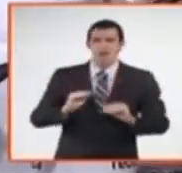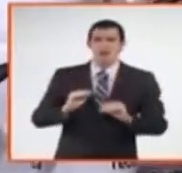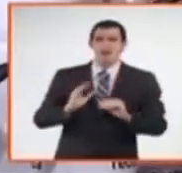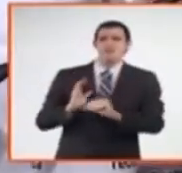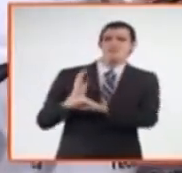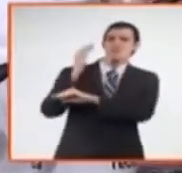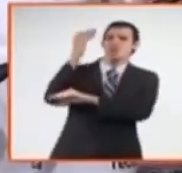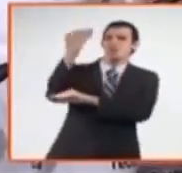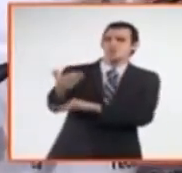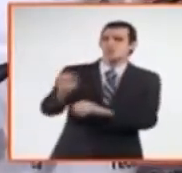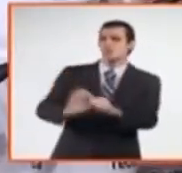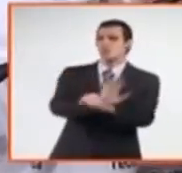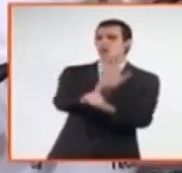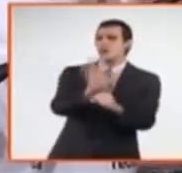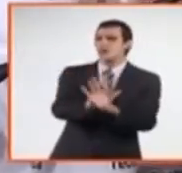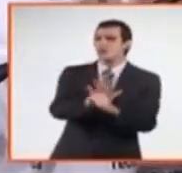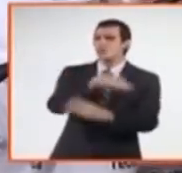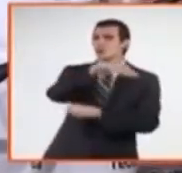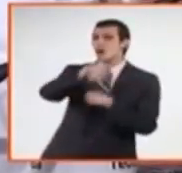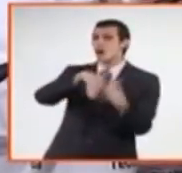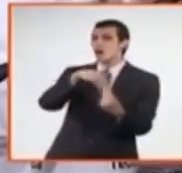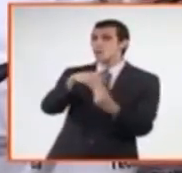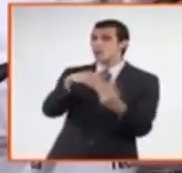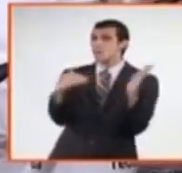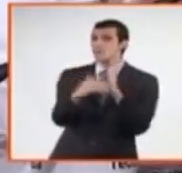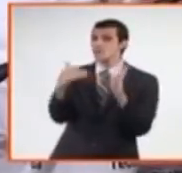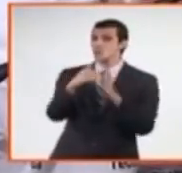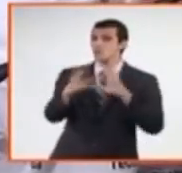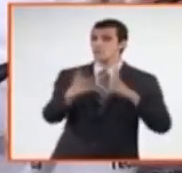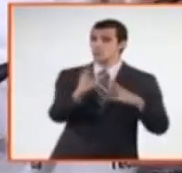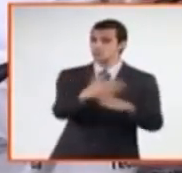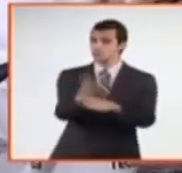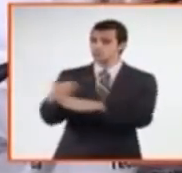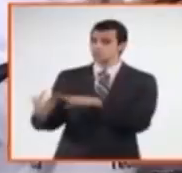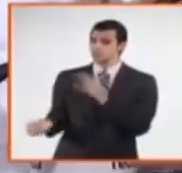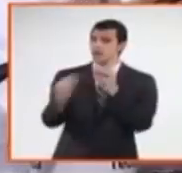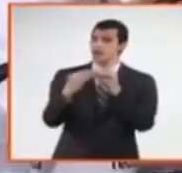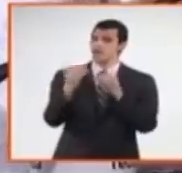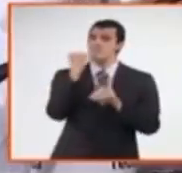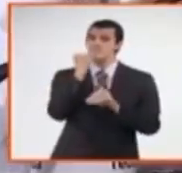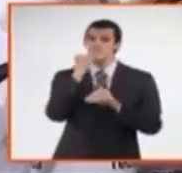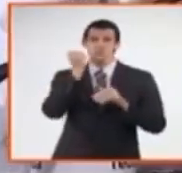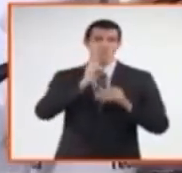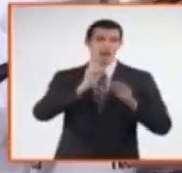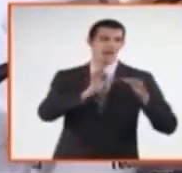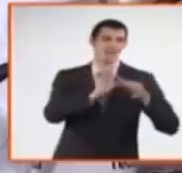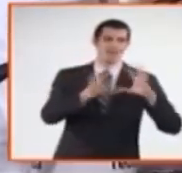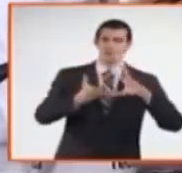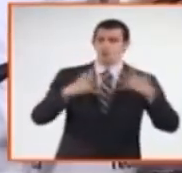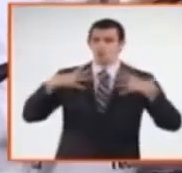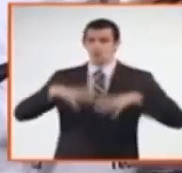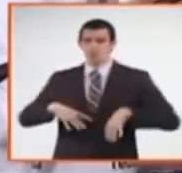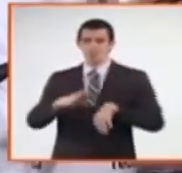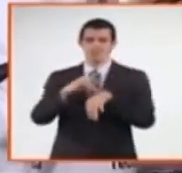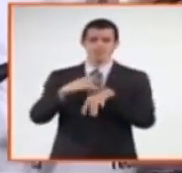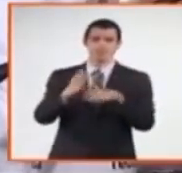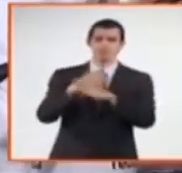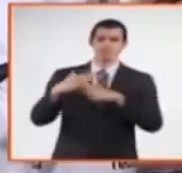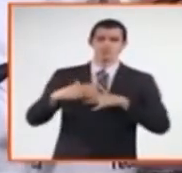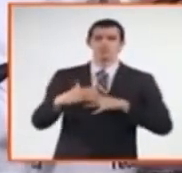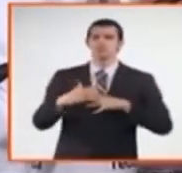para reducir el riesgo no menciona ahorita no reducir el riesgo de pasar la gravedad y de la muerte el mayor valor que tiene